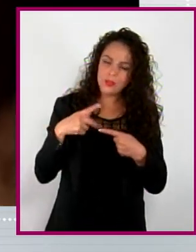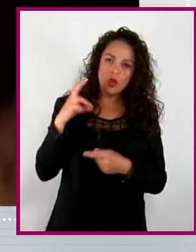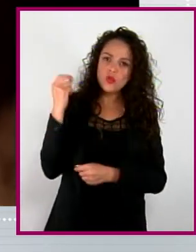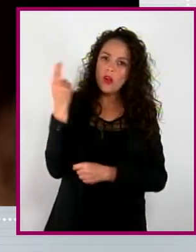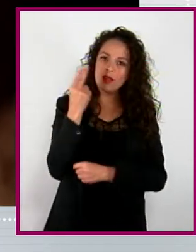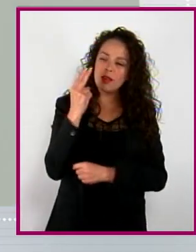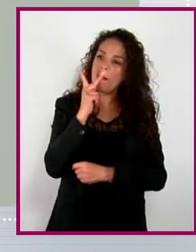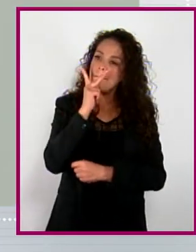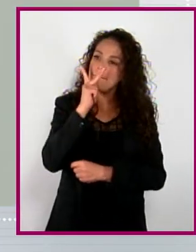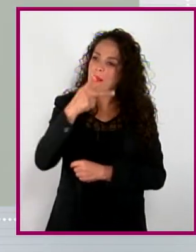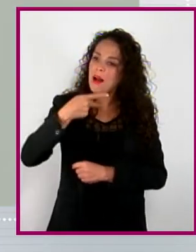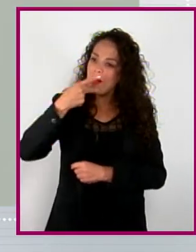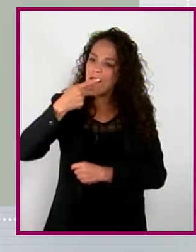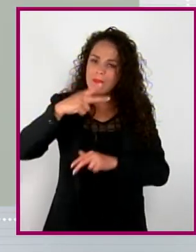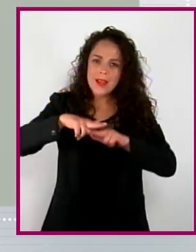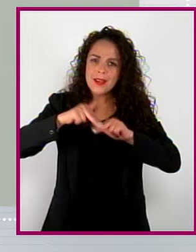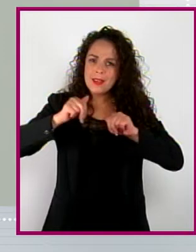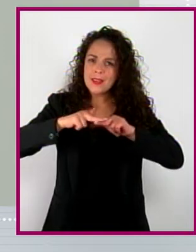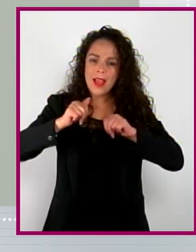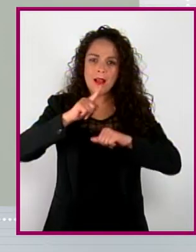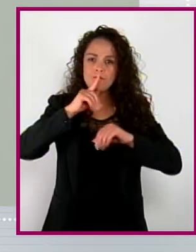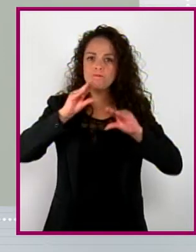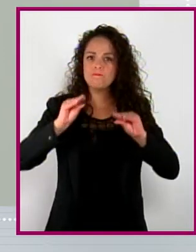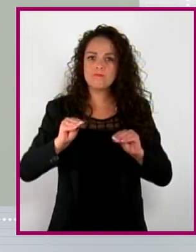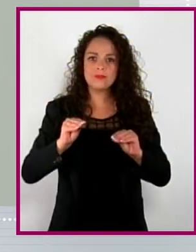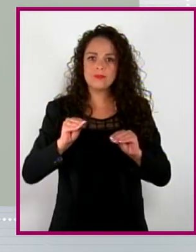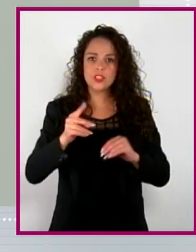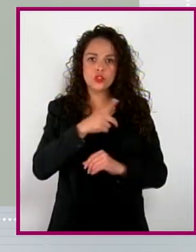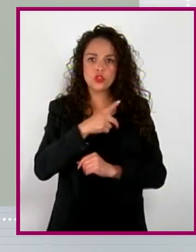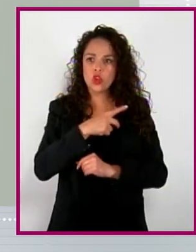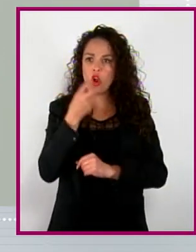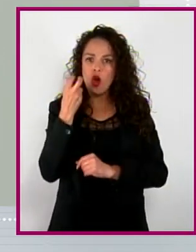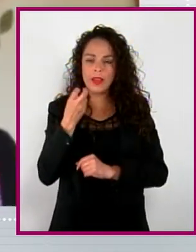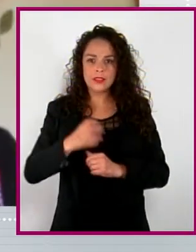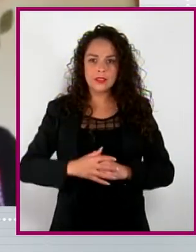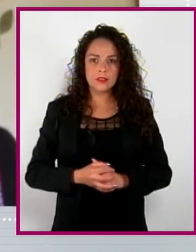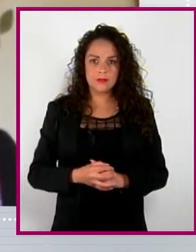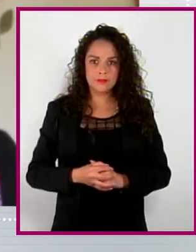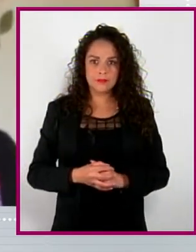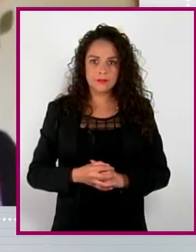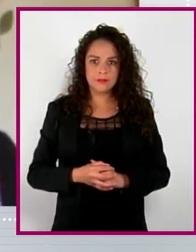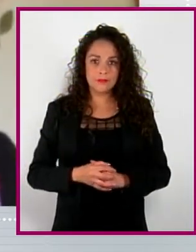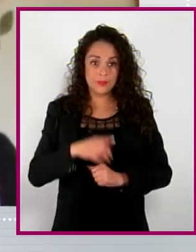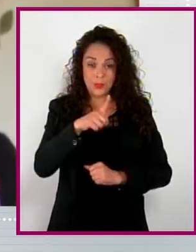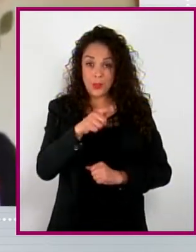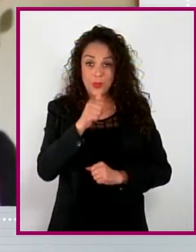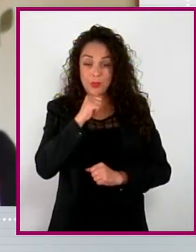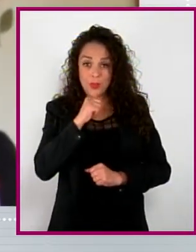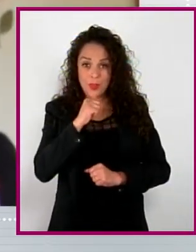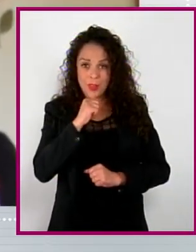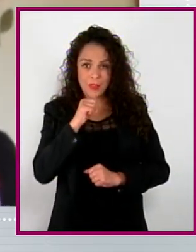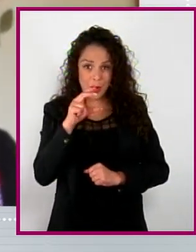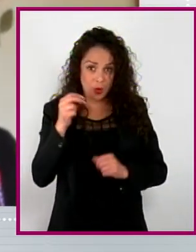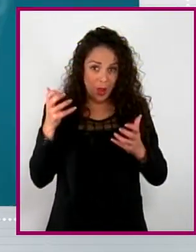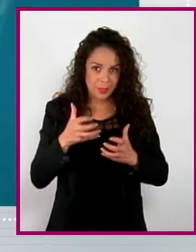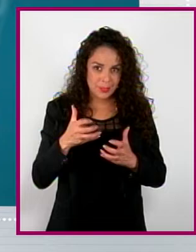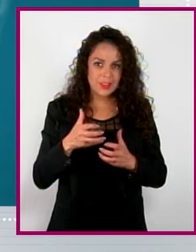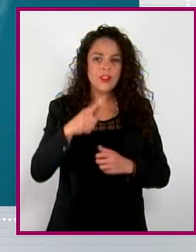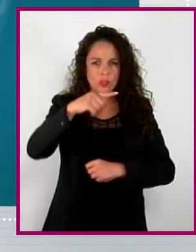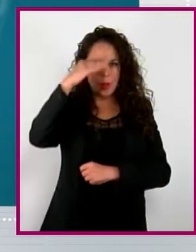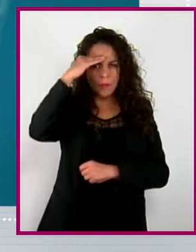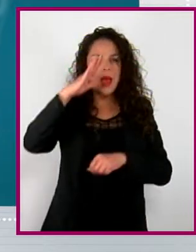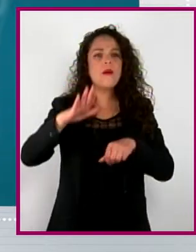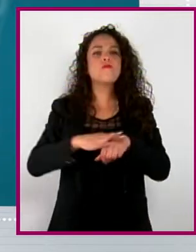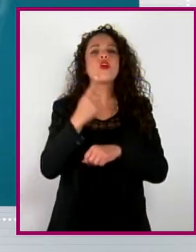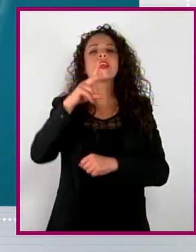palabras. Y si no te has atrevido, piensa por qué no te has atrevido.